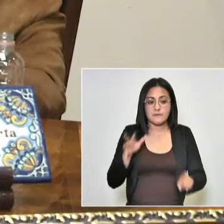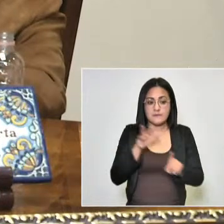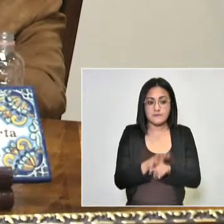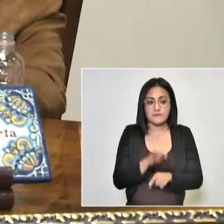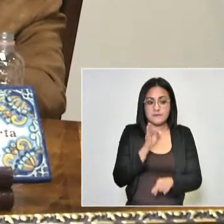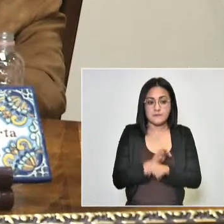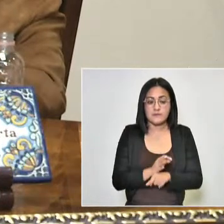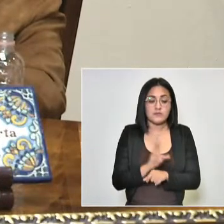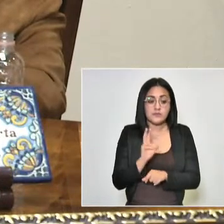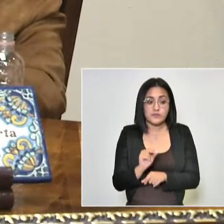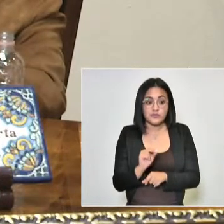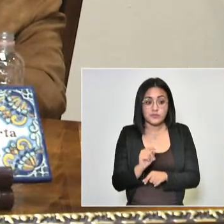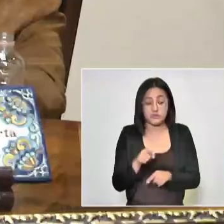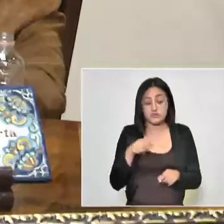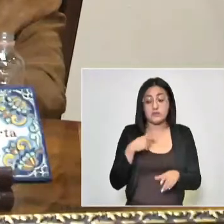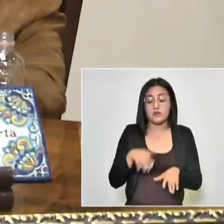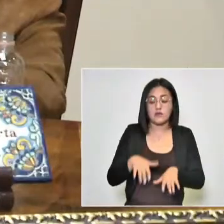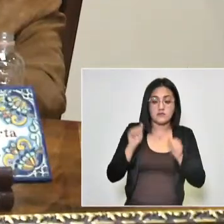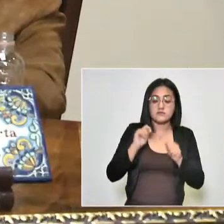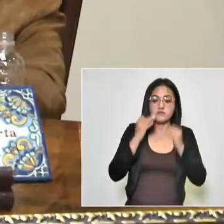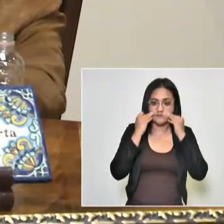quedar exonerado ante la ley.